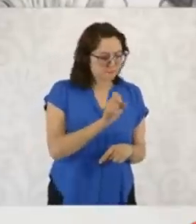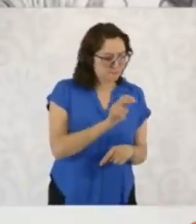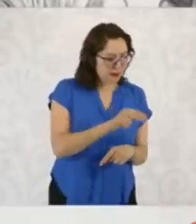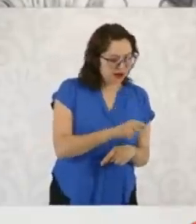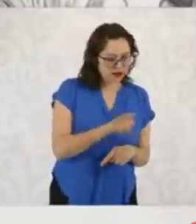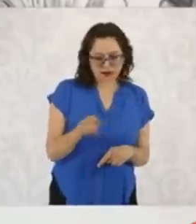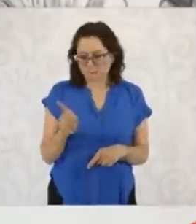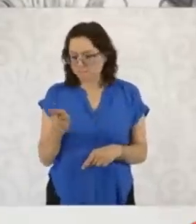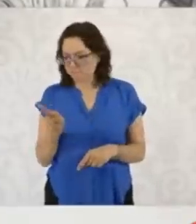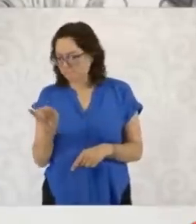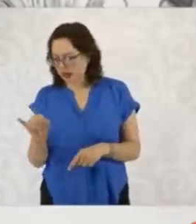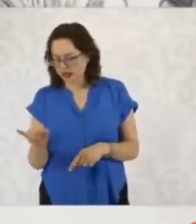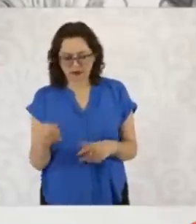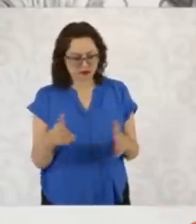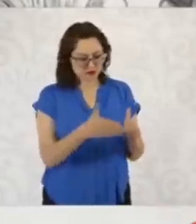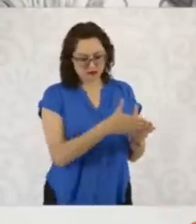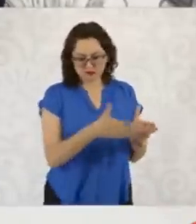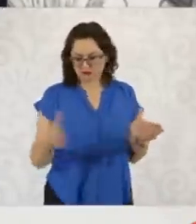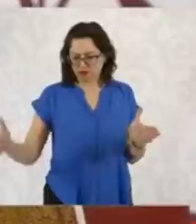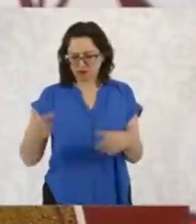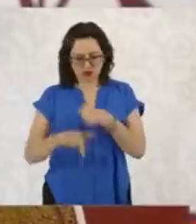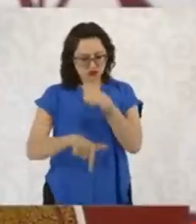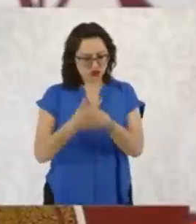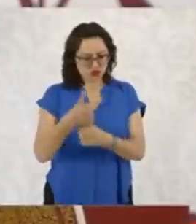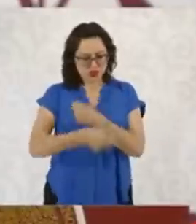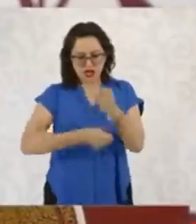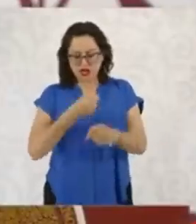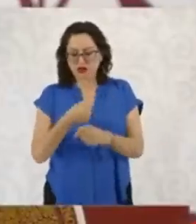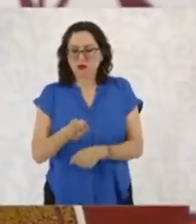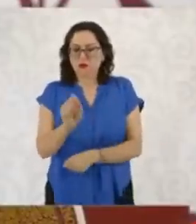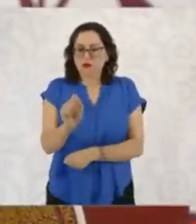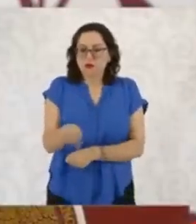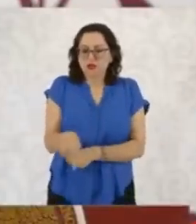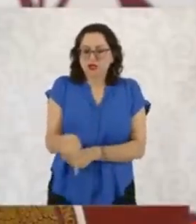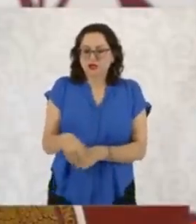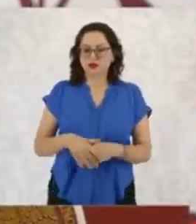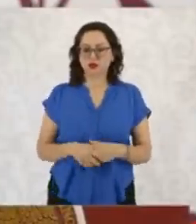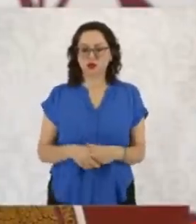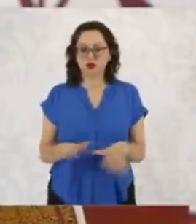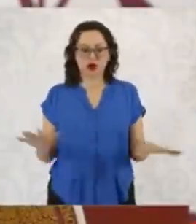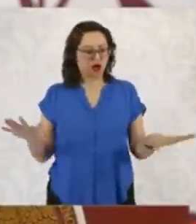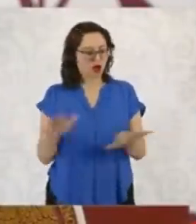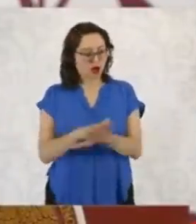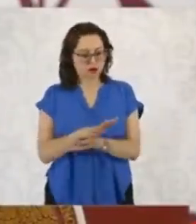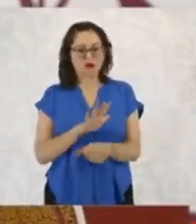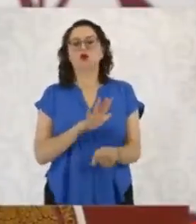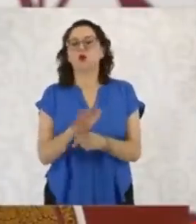cambiaban. La transición no ocurrió,